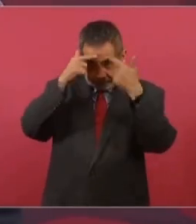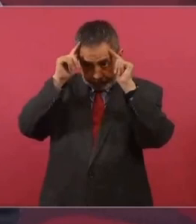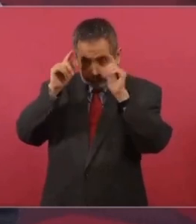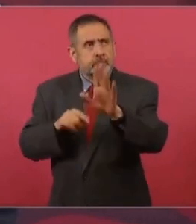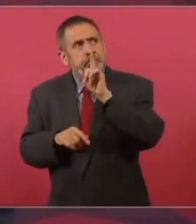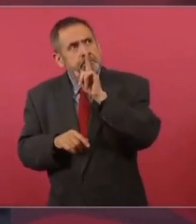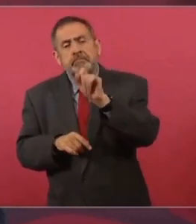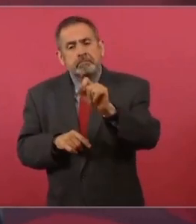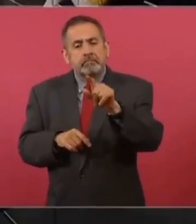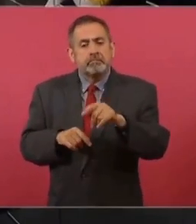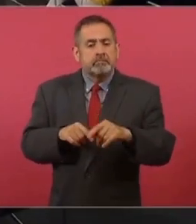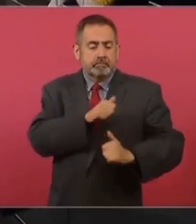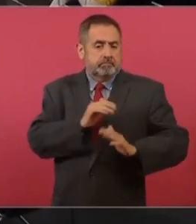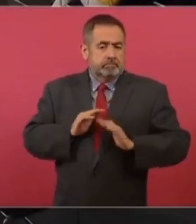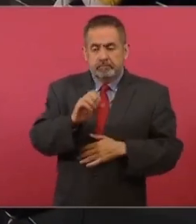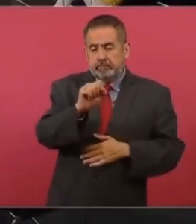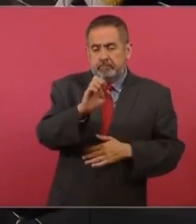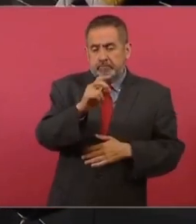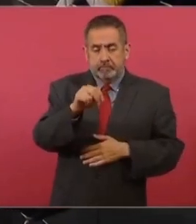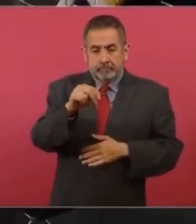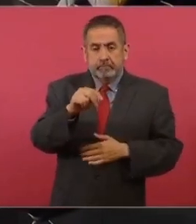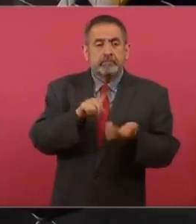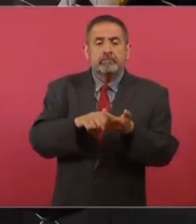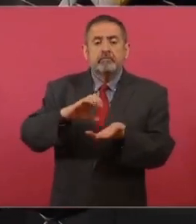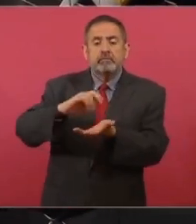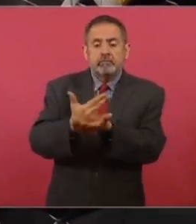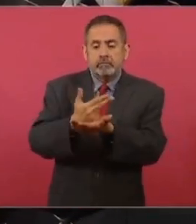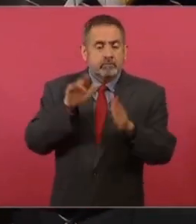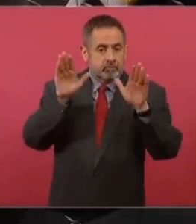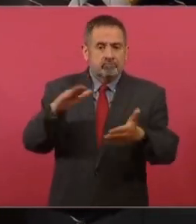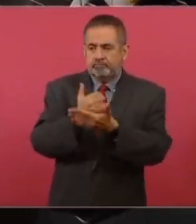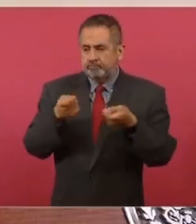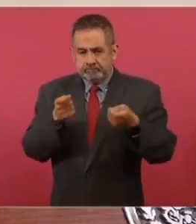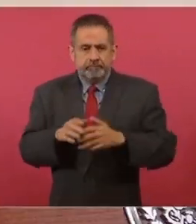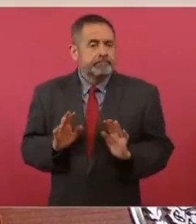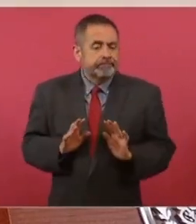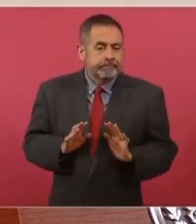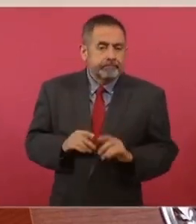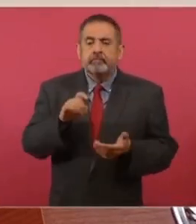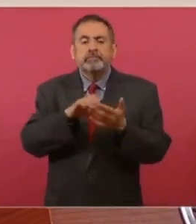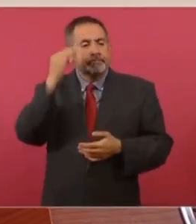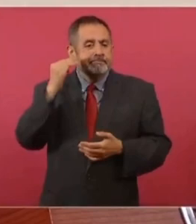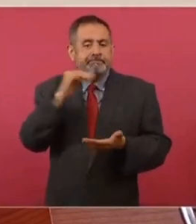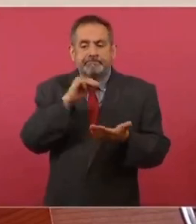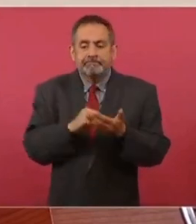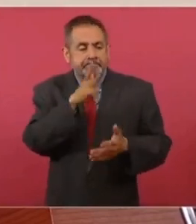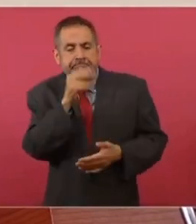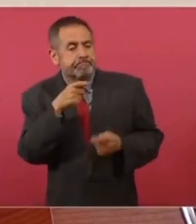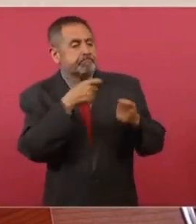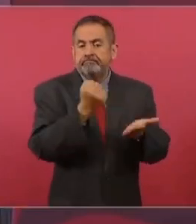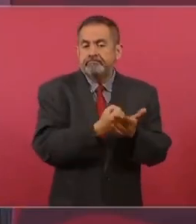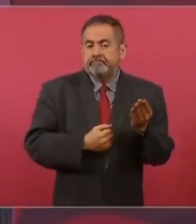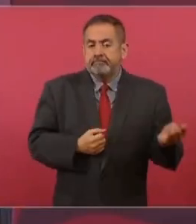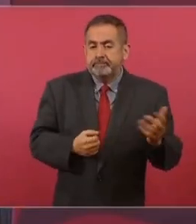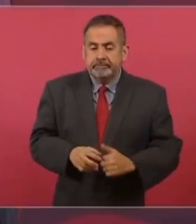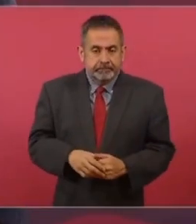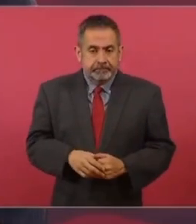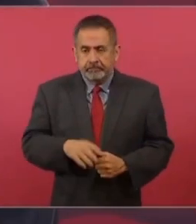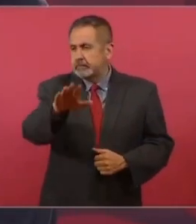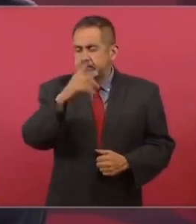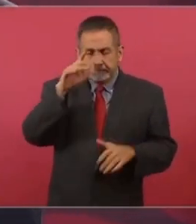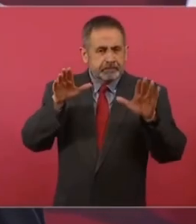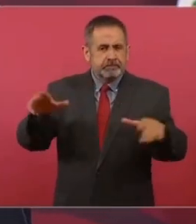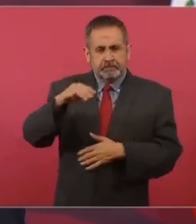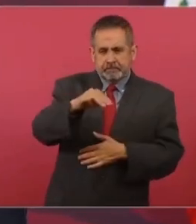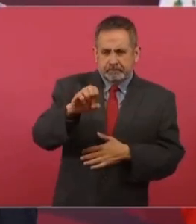va a administrar Chetumal, pero están concesionados Mérida y Cancún. Lo de Mexicana